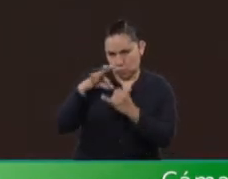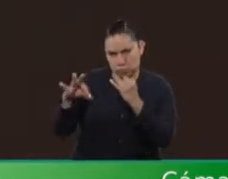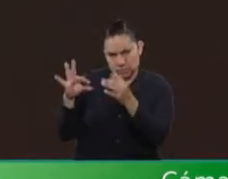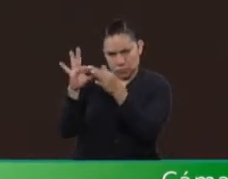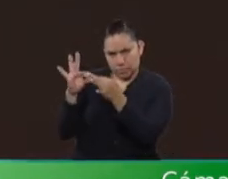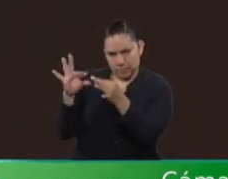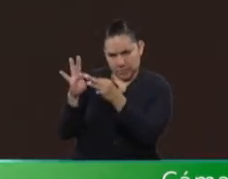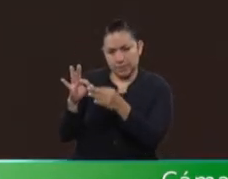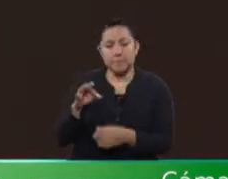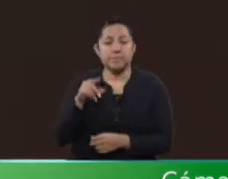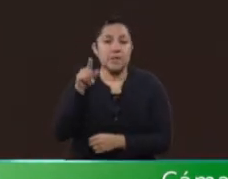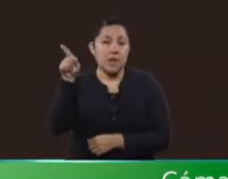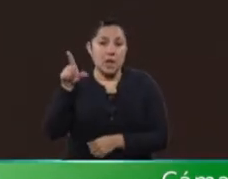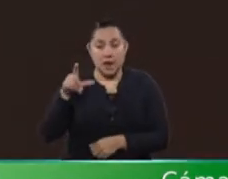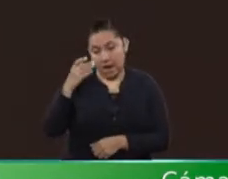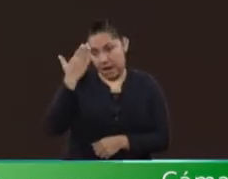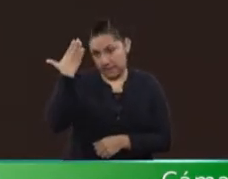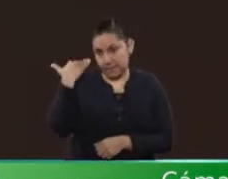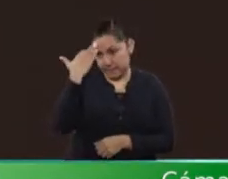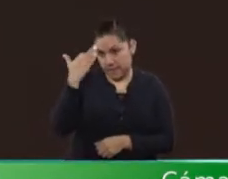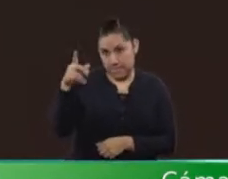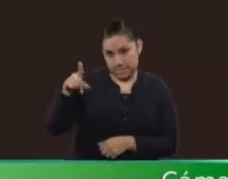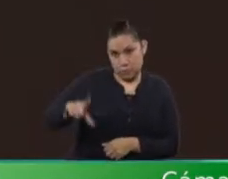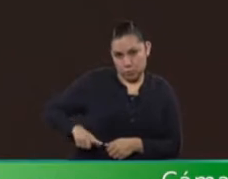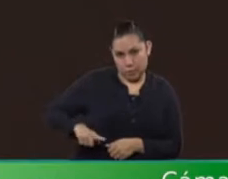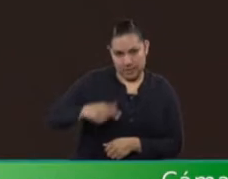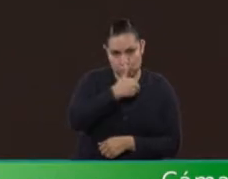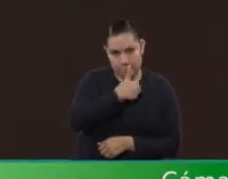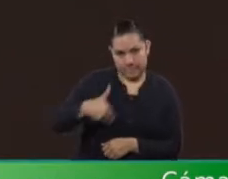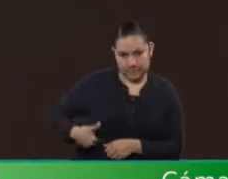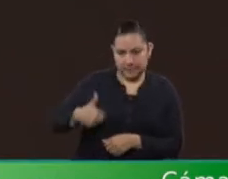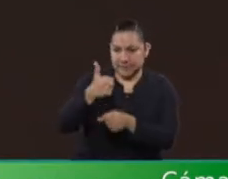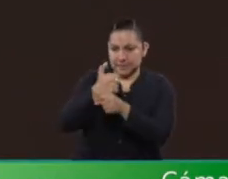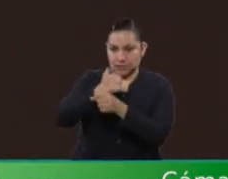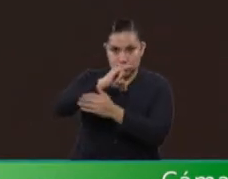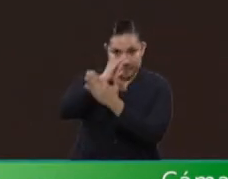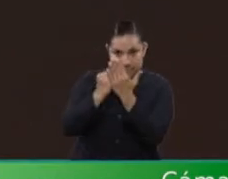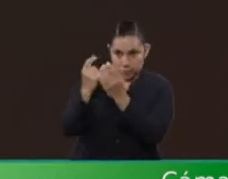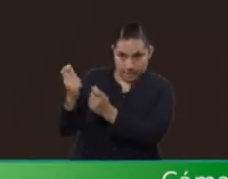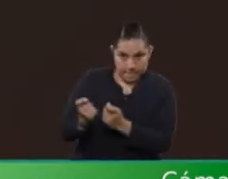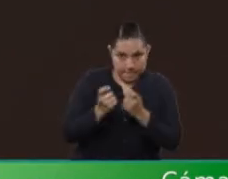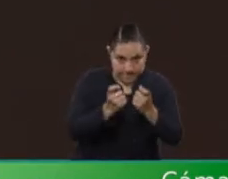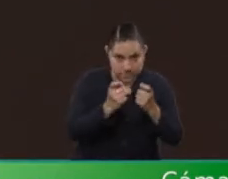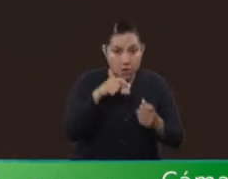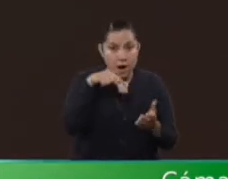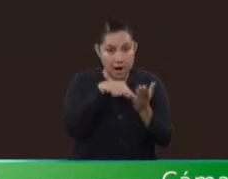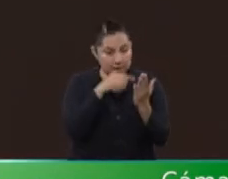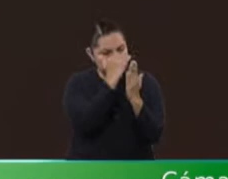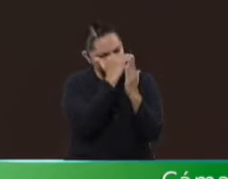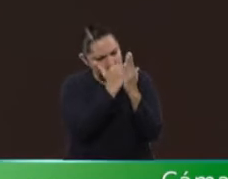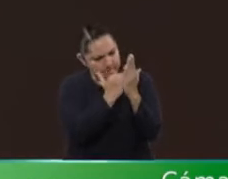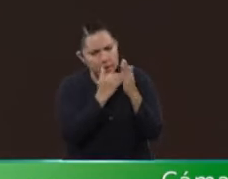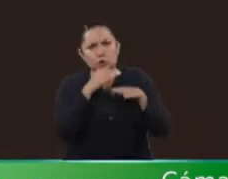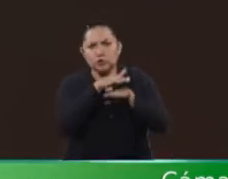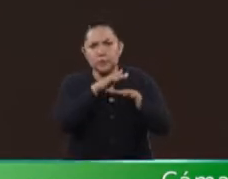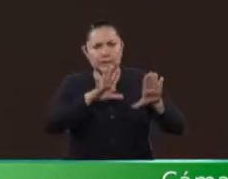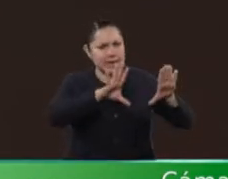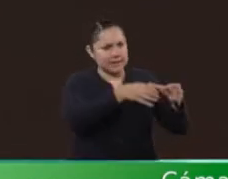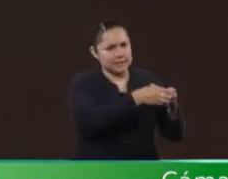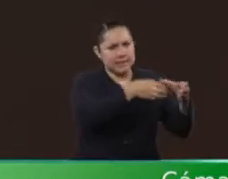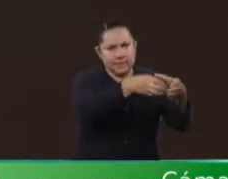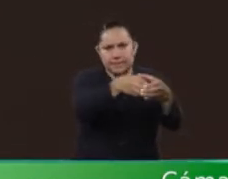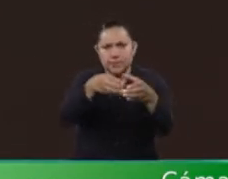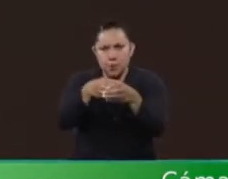gobierno del Ejecutivo, que se refiere al porcentaje de centros de trabajo reconocidos con el distintivo de responsabilidad